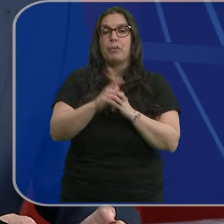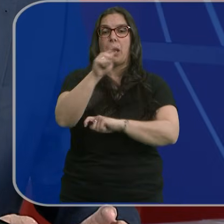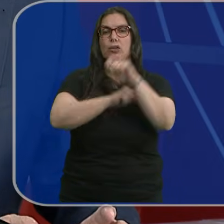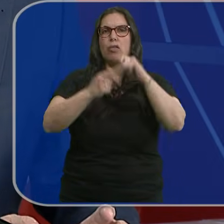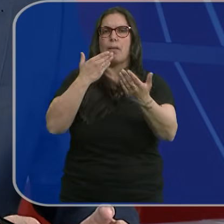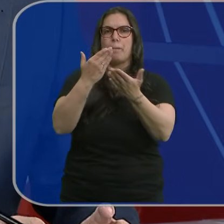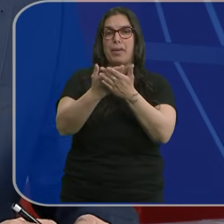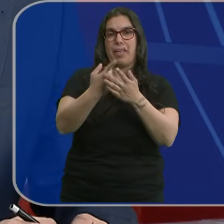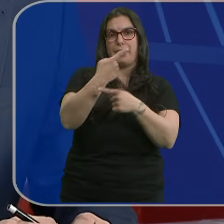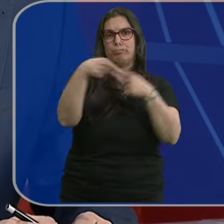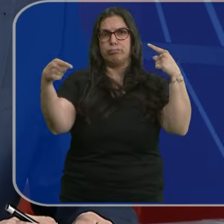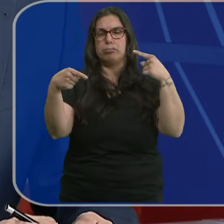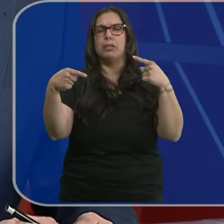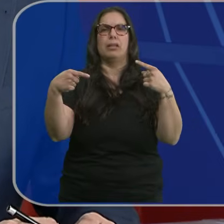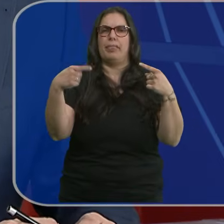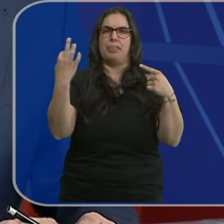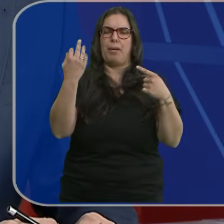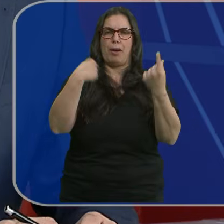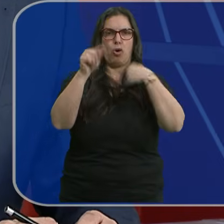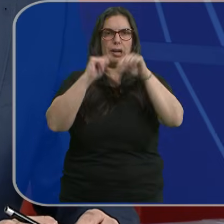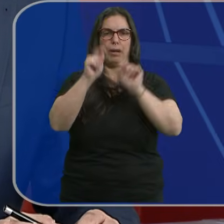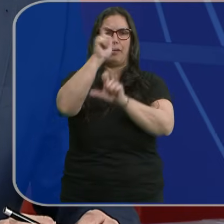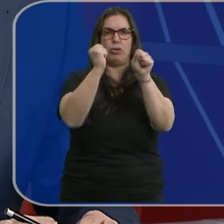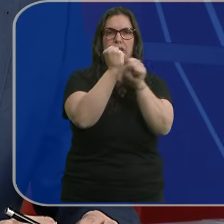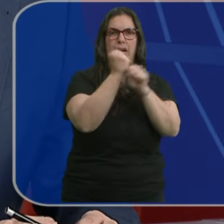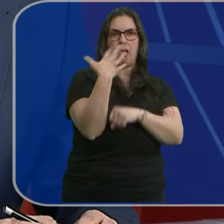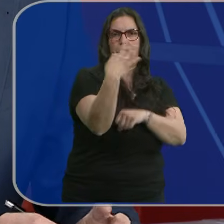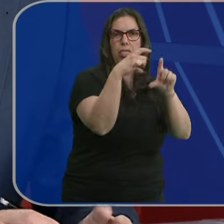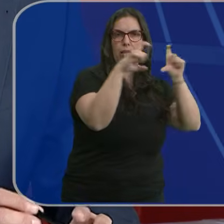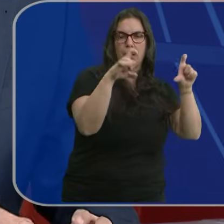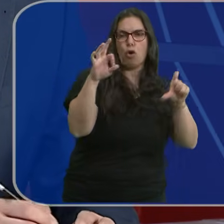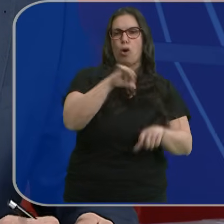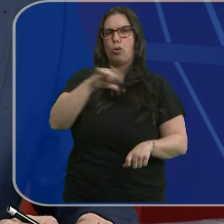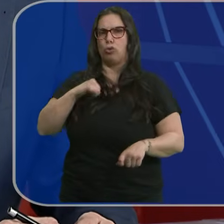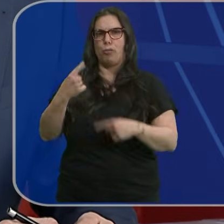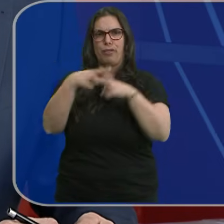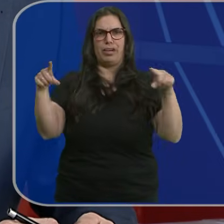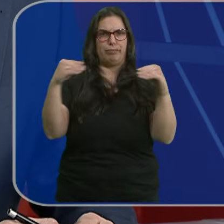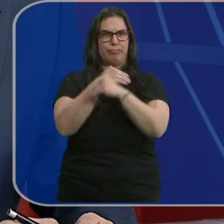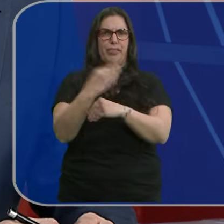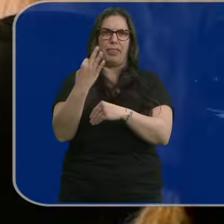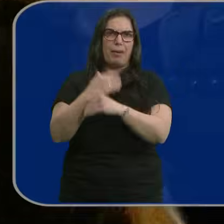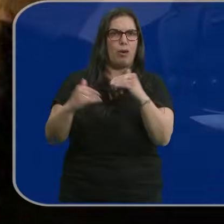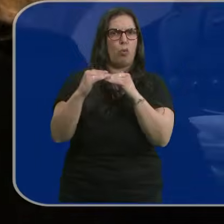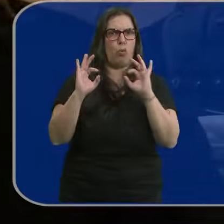que se corrija esta diferencia de trato fiscal entre los trabajadores por cuenta propia y que sea con carácter retroactivo.